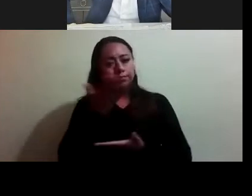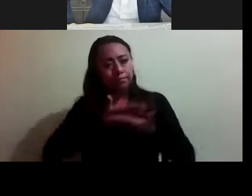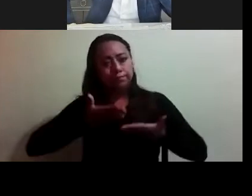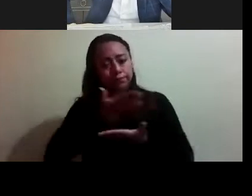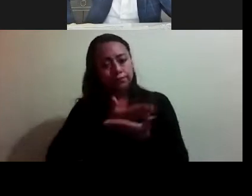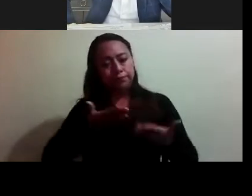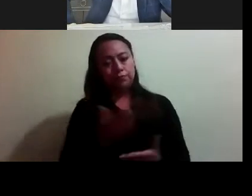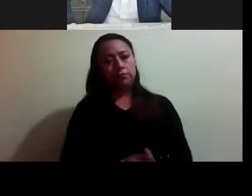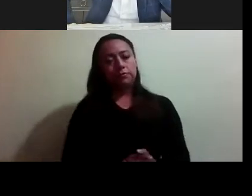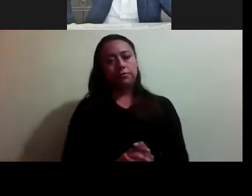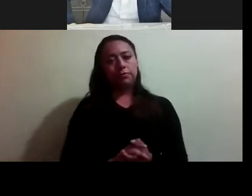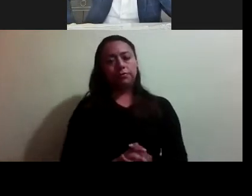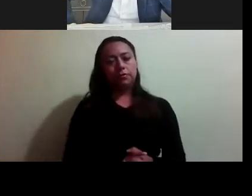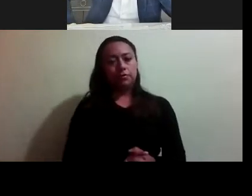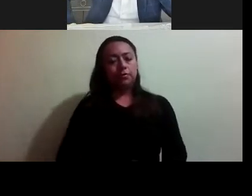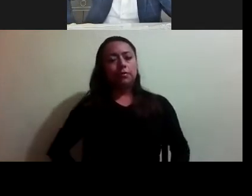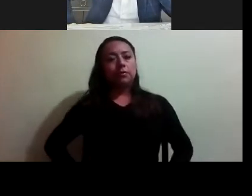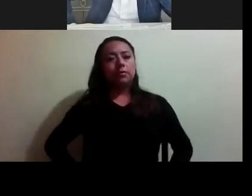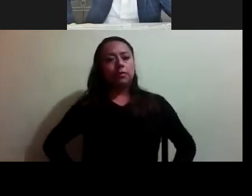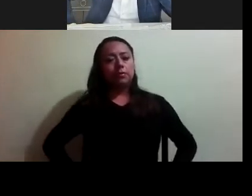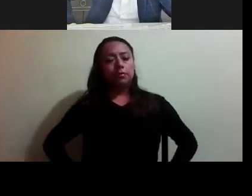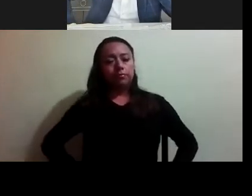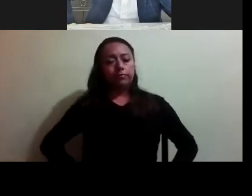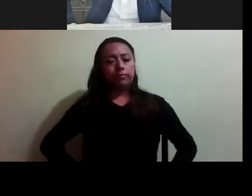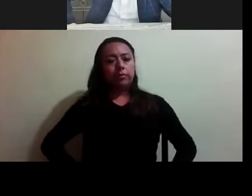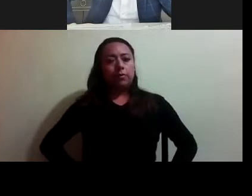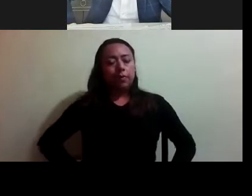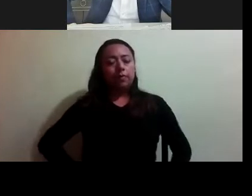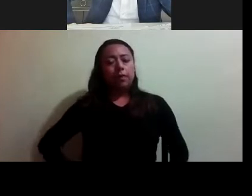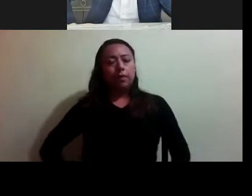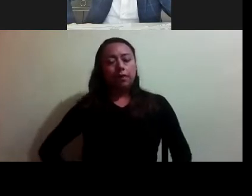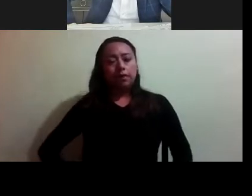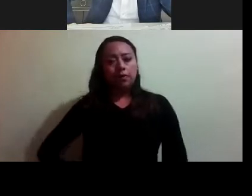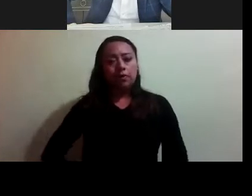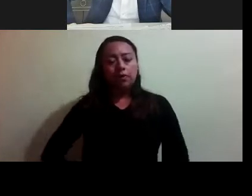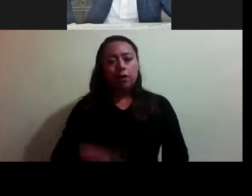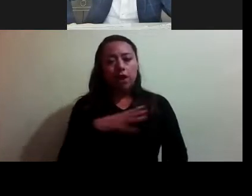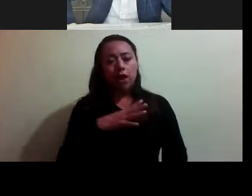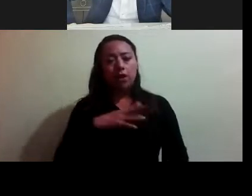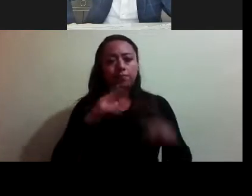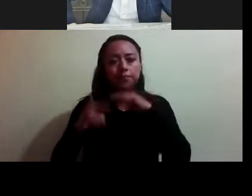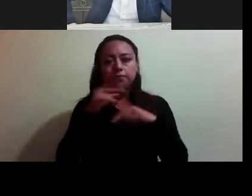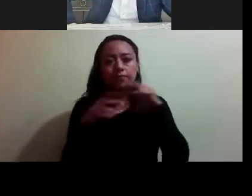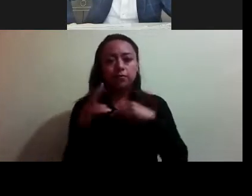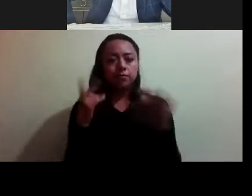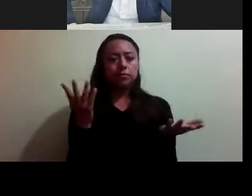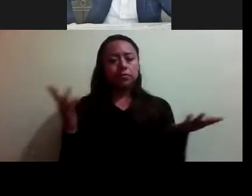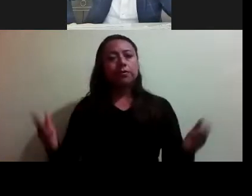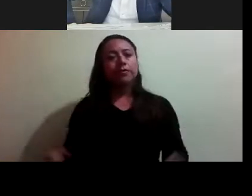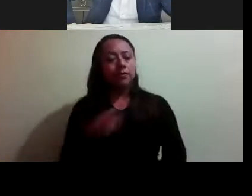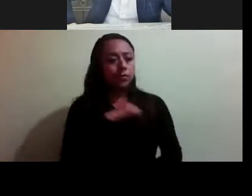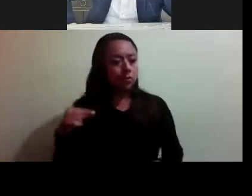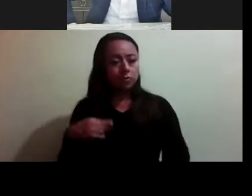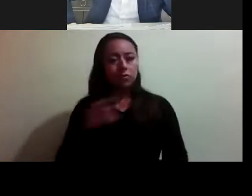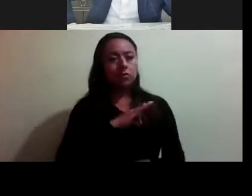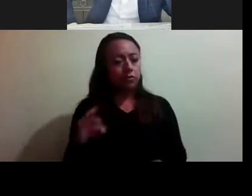están con la zozobra y la incertidumbre, pues nosotros podemos hacer ese ejercicio